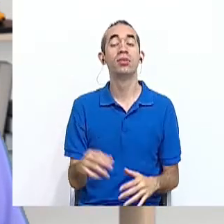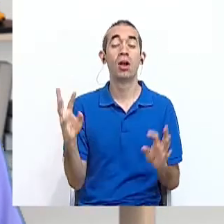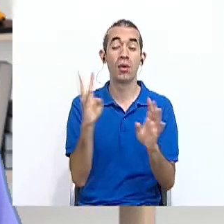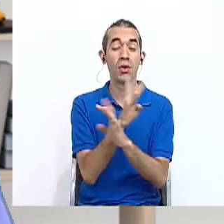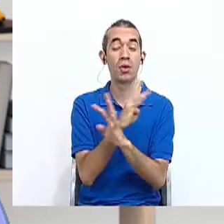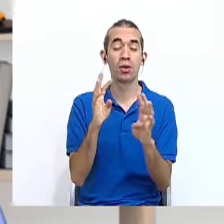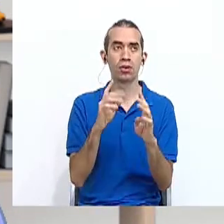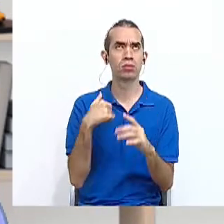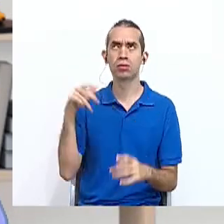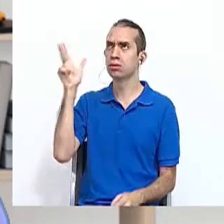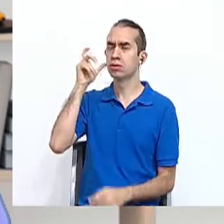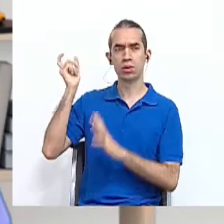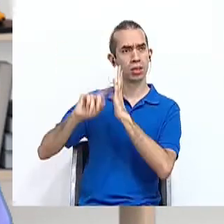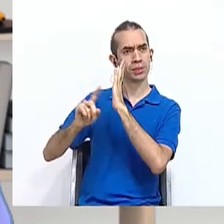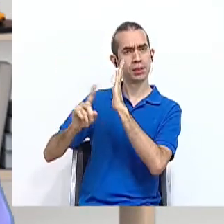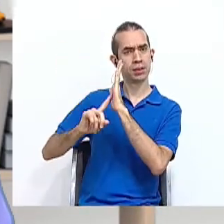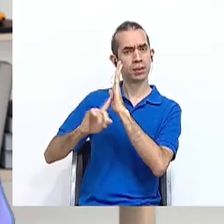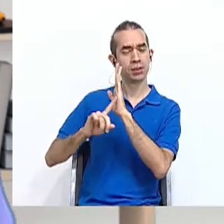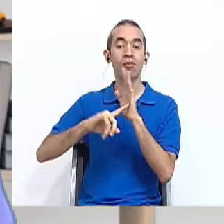Aquí está la alarma, ¿la oyen?